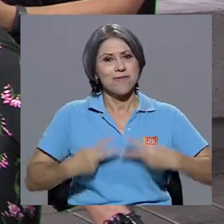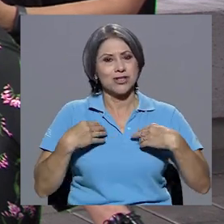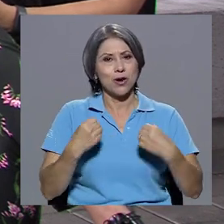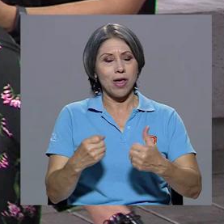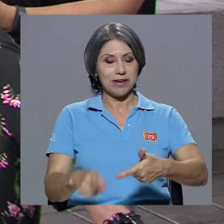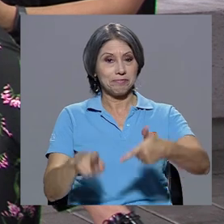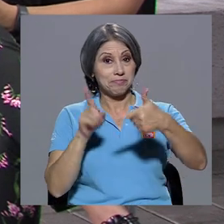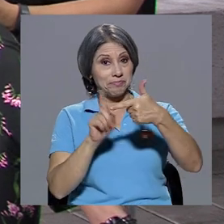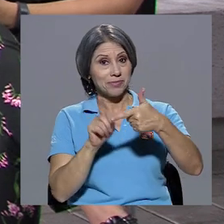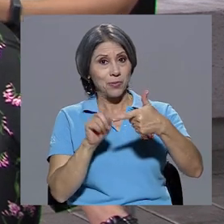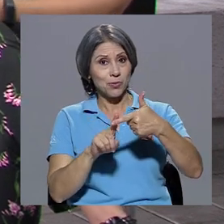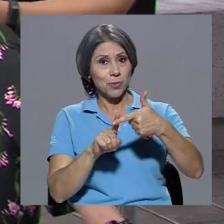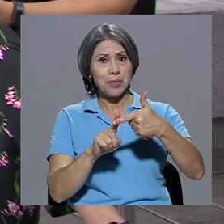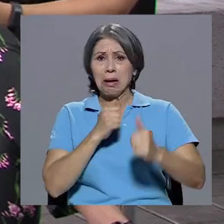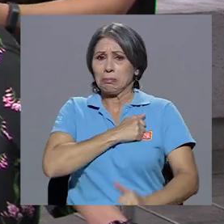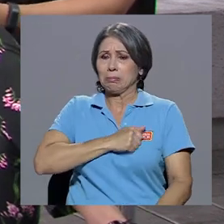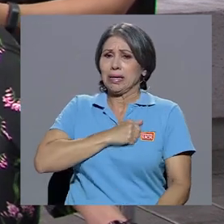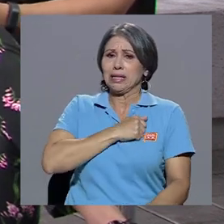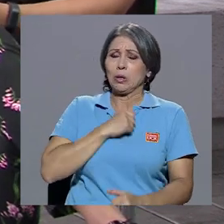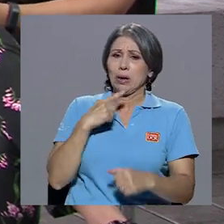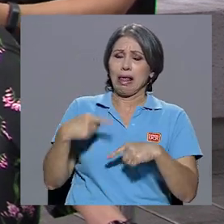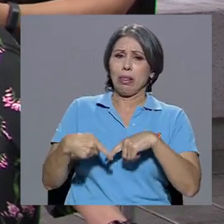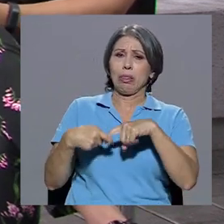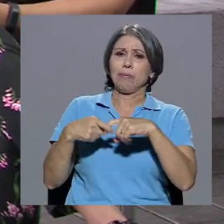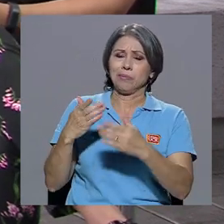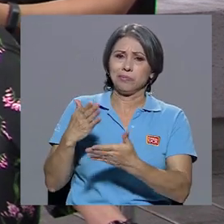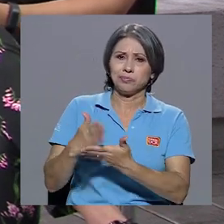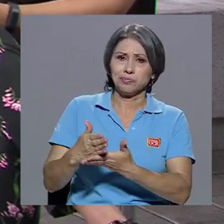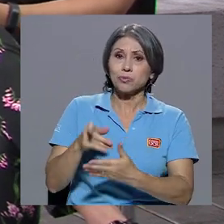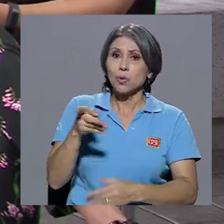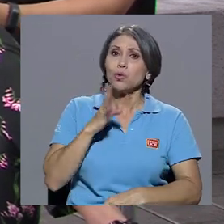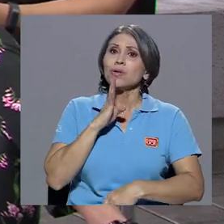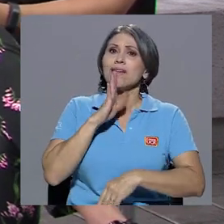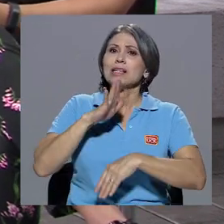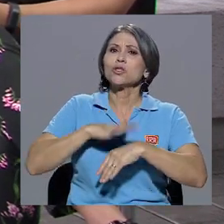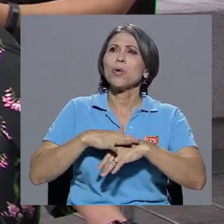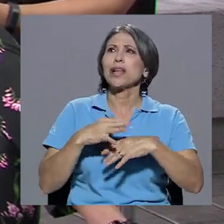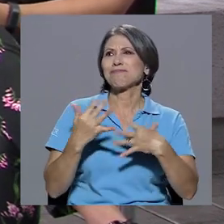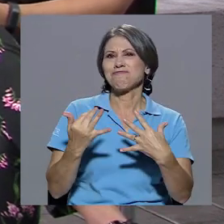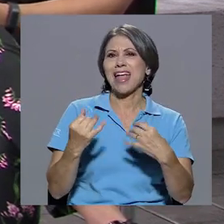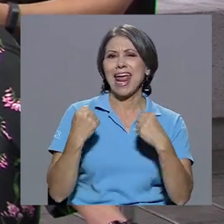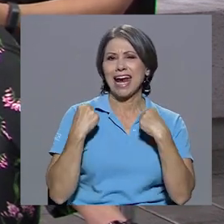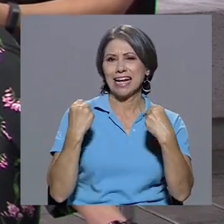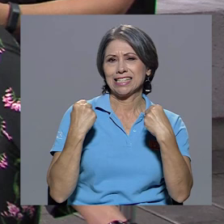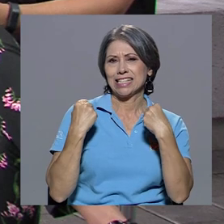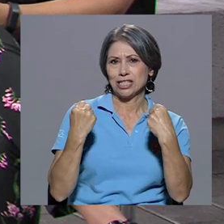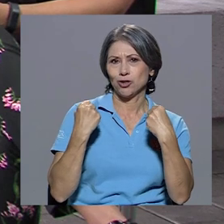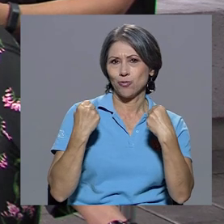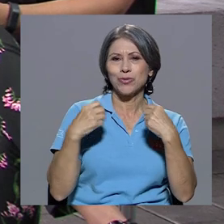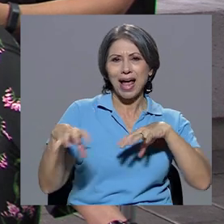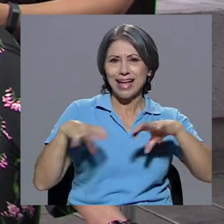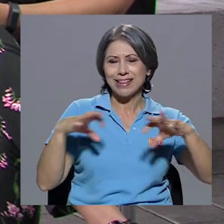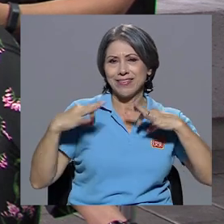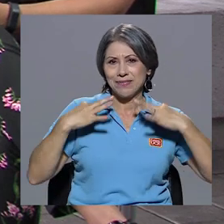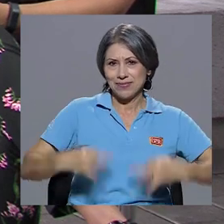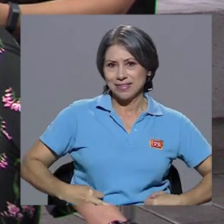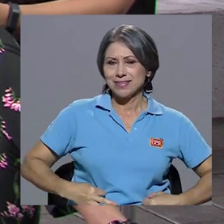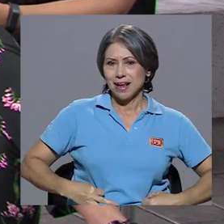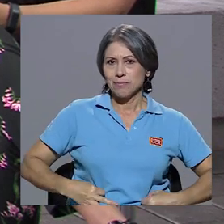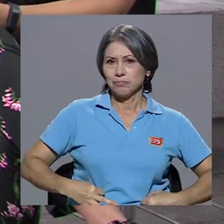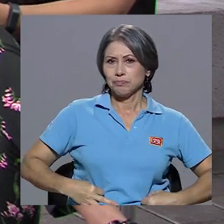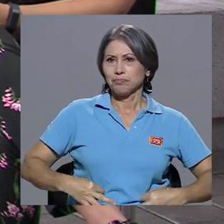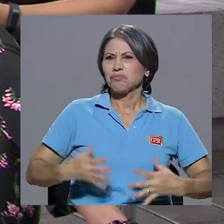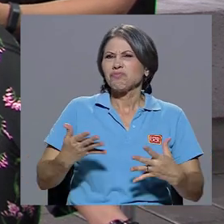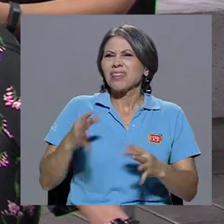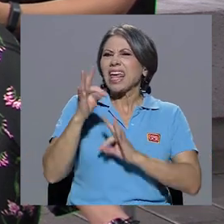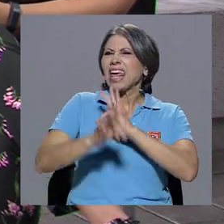y antes, sí. Perdona que te detenga en este. Cuando hablas al ejercicio, cuando hablas en relación a la actividad física que hacen,